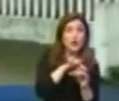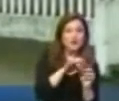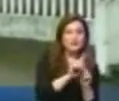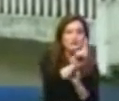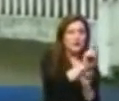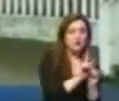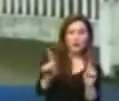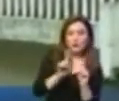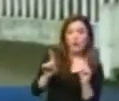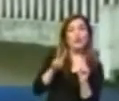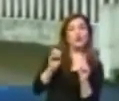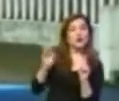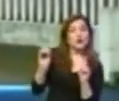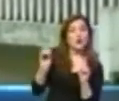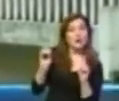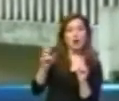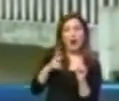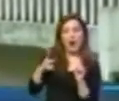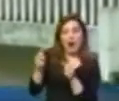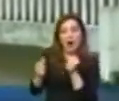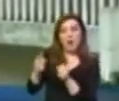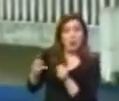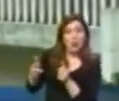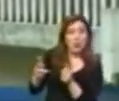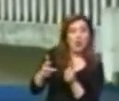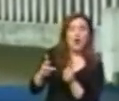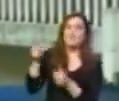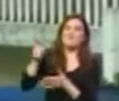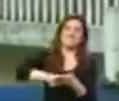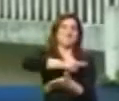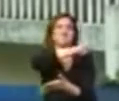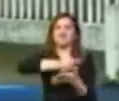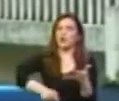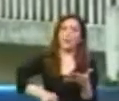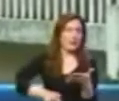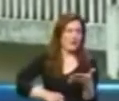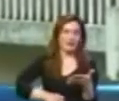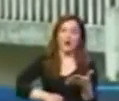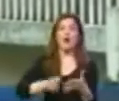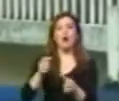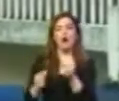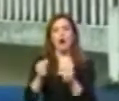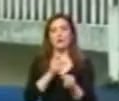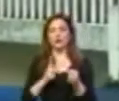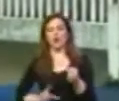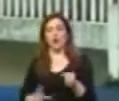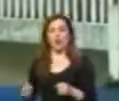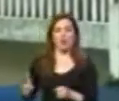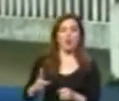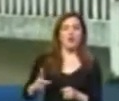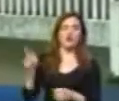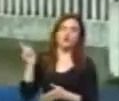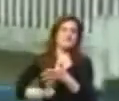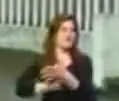encuentra totalmente prohibido los estacionamientos para evitar la congestión vehicular y evitar la aglomeración de gente por el tema que tuvimos la semana pasada aquí